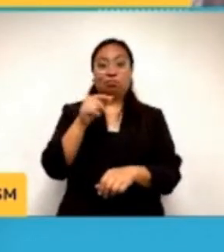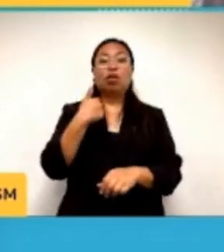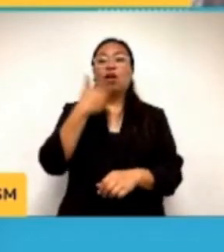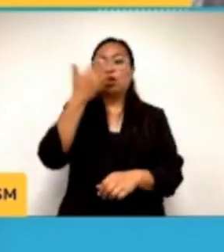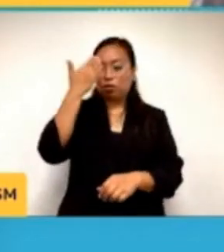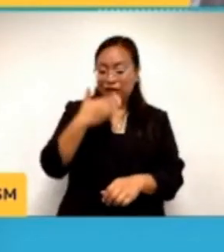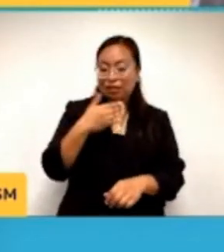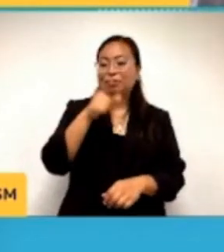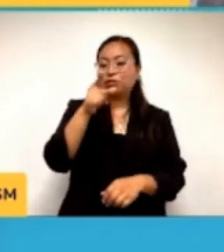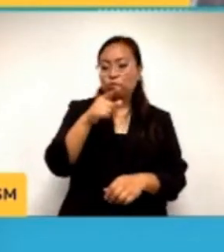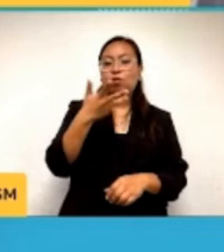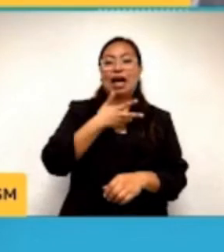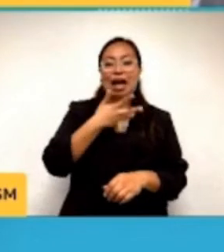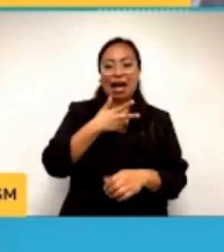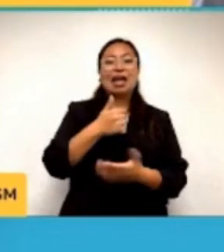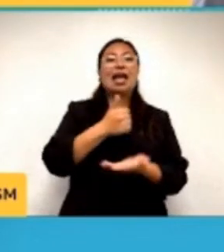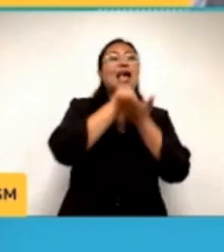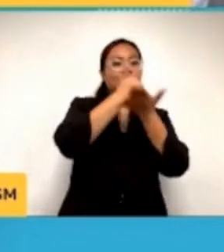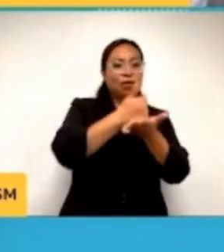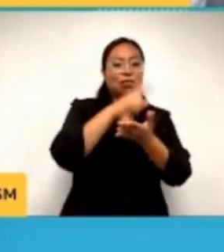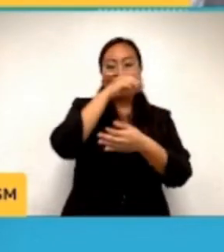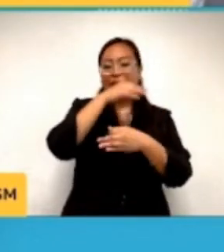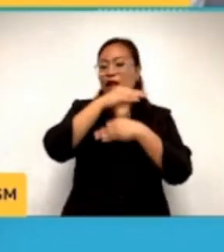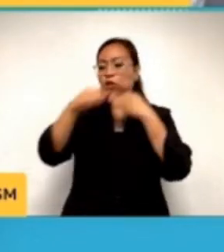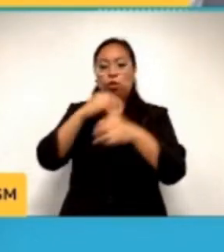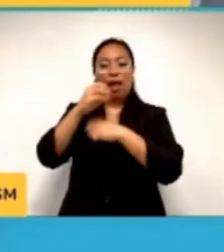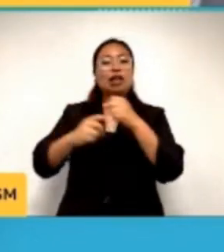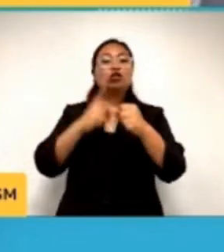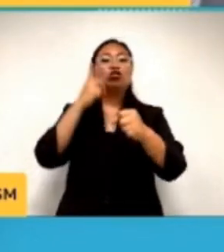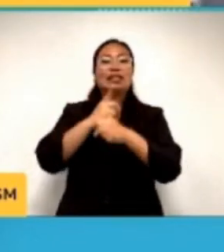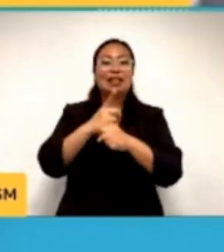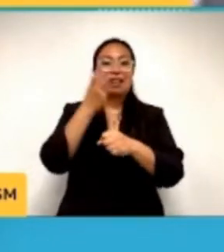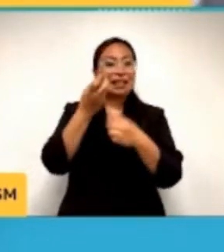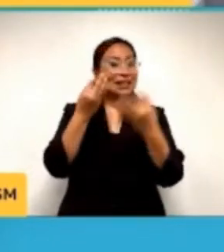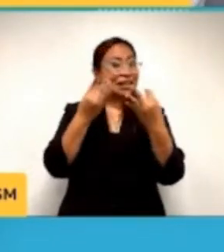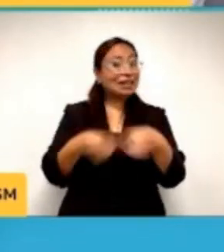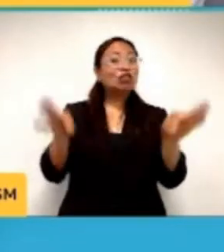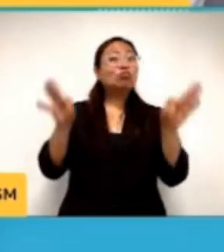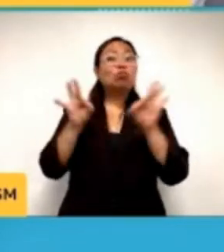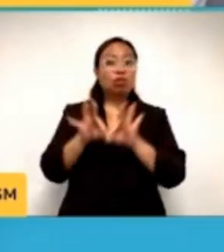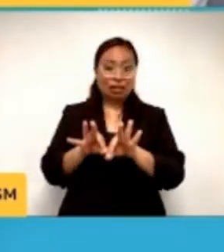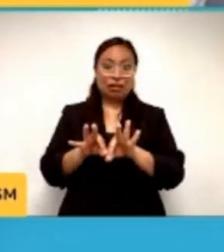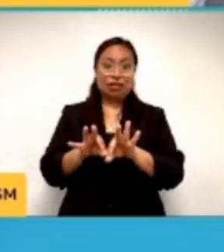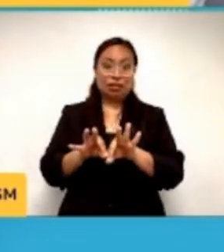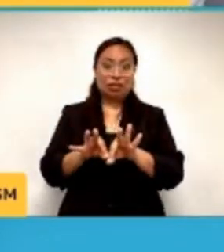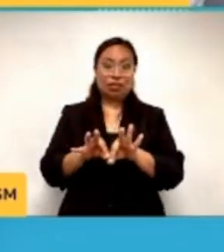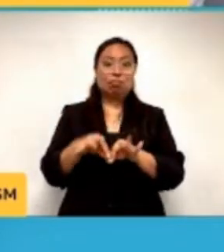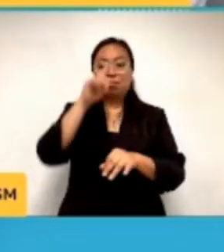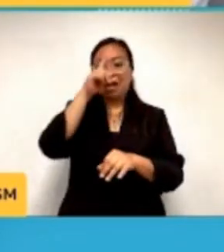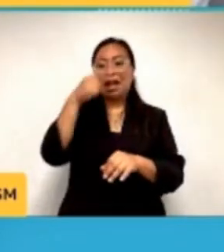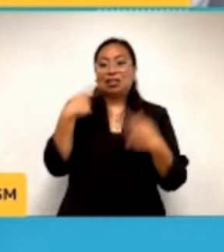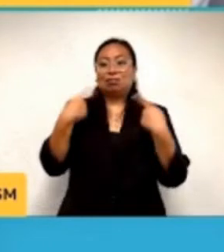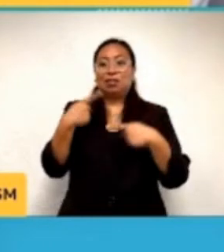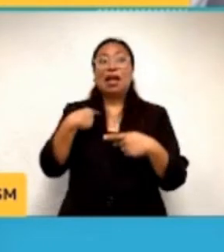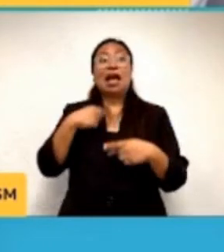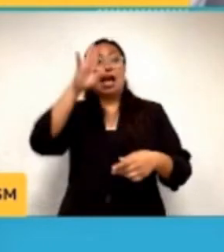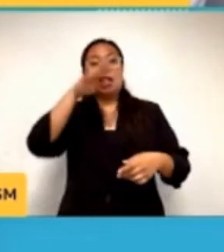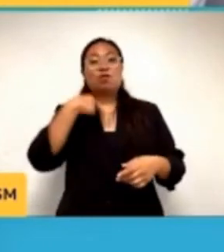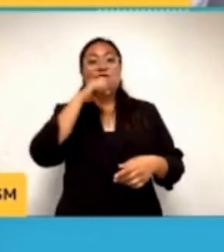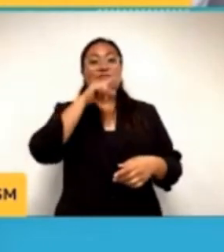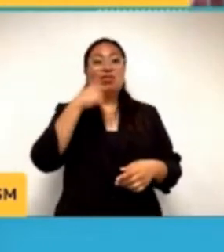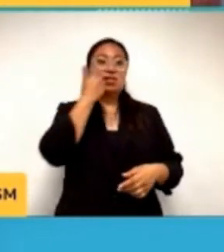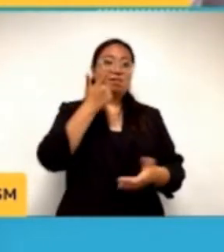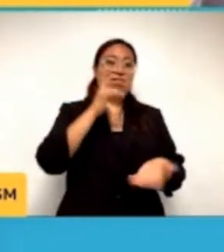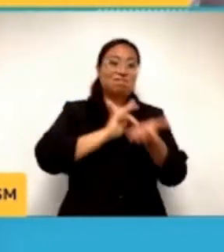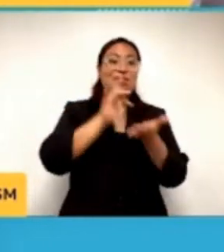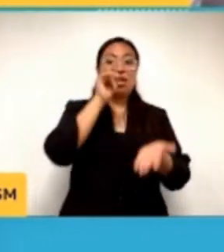aquí por eso. Sé que tienes un propósito que va más allá de ti y es muy fácil que otras personas se sumen y digan, yo también quiero